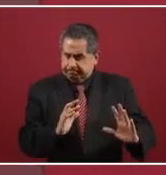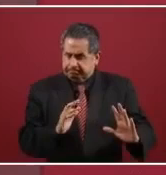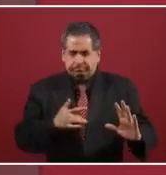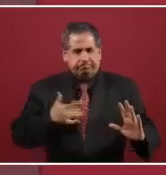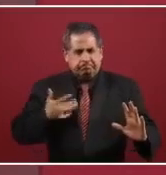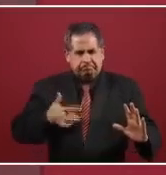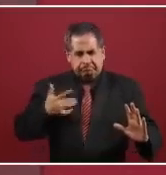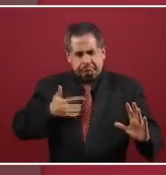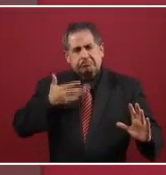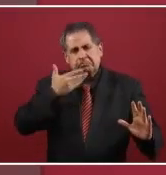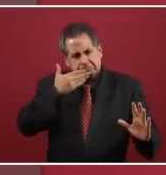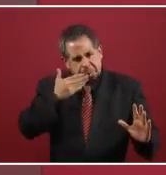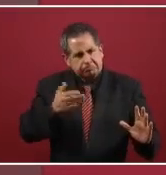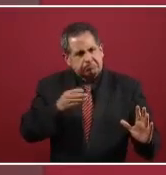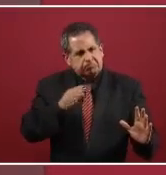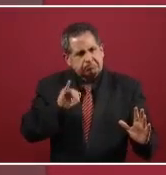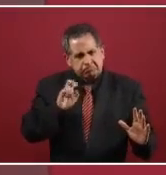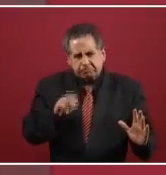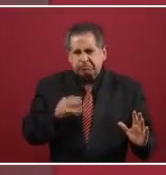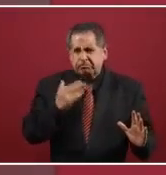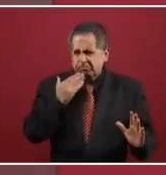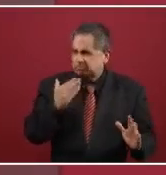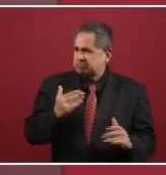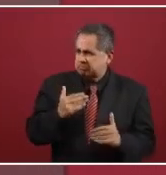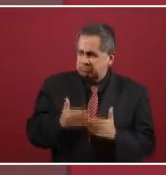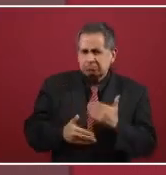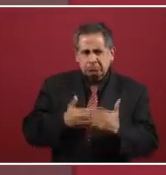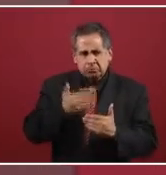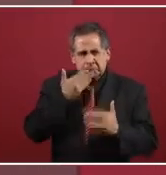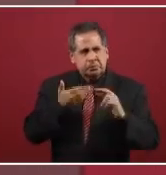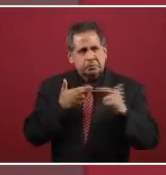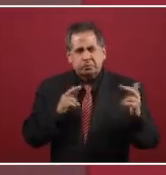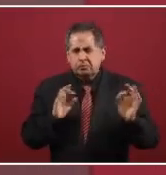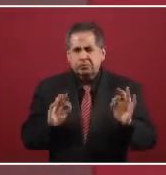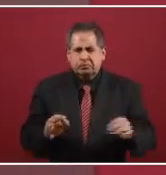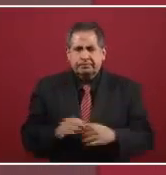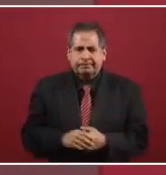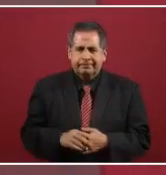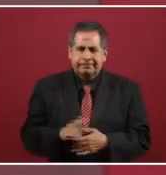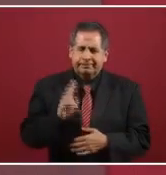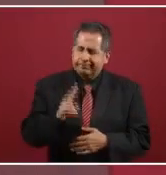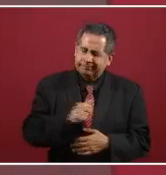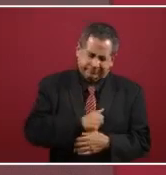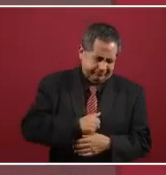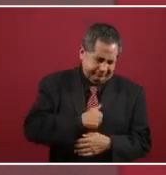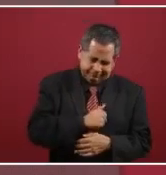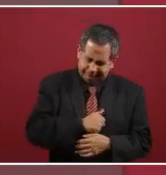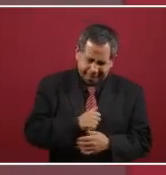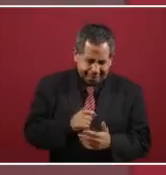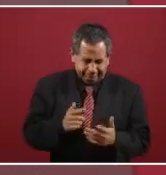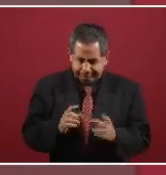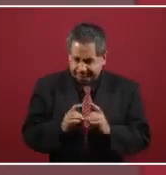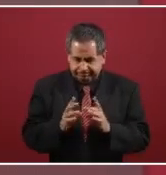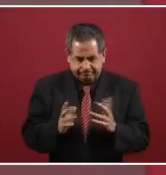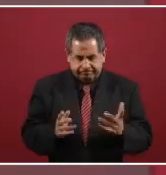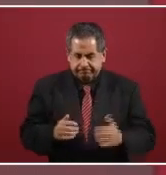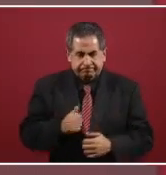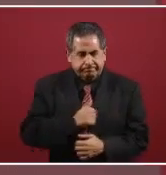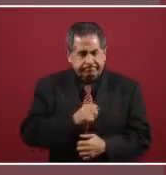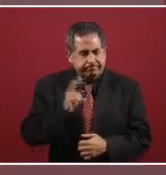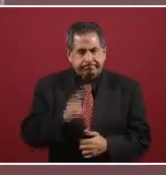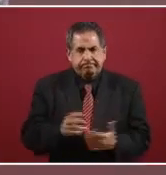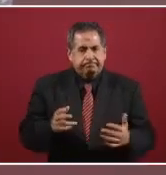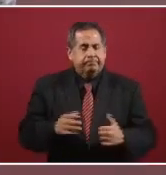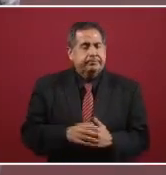bien en esa relación. Lamentamos muchísimo el